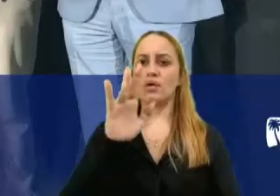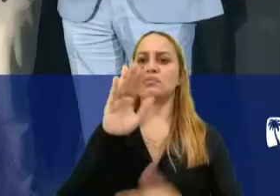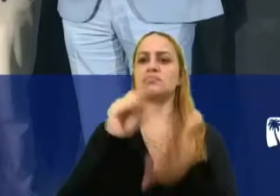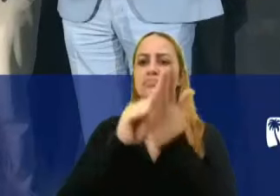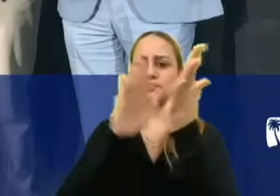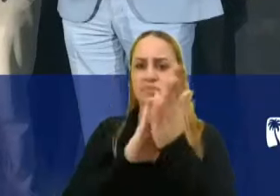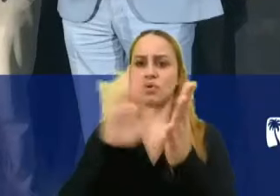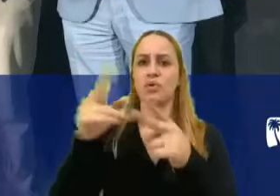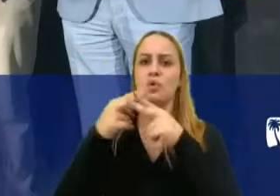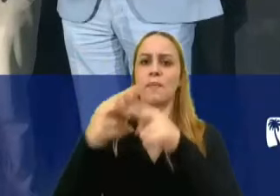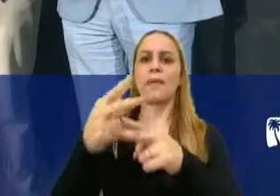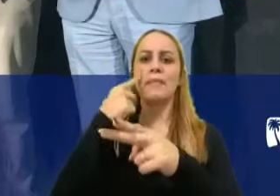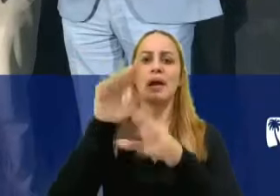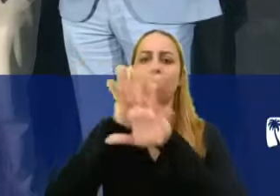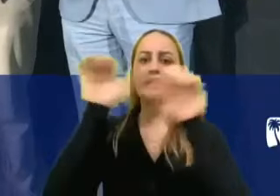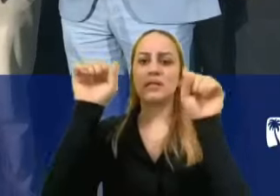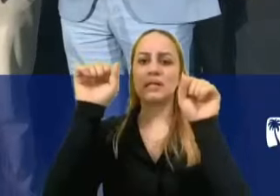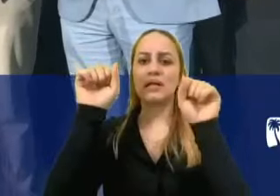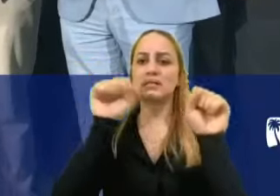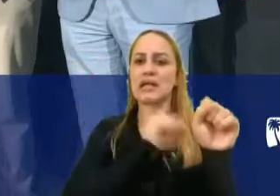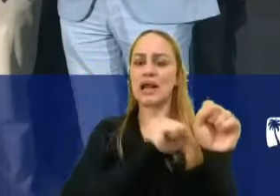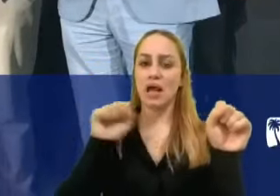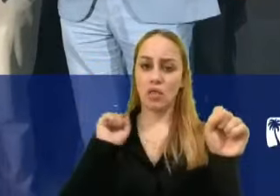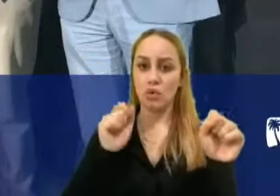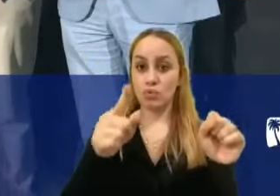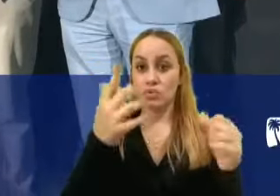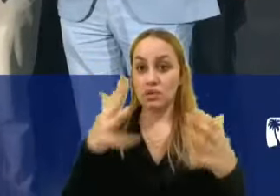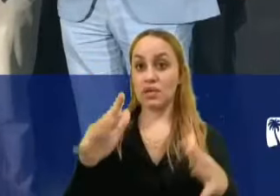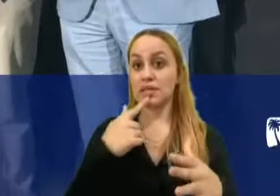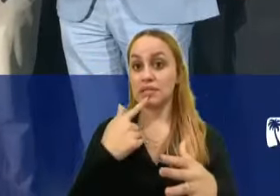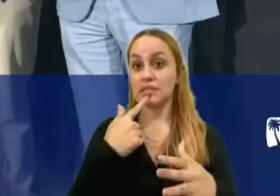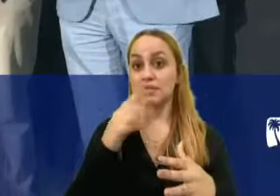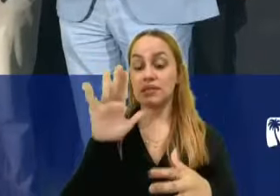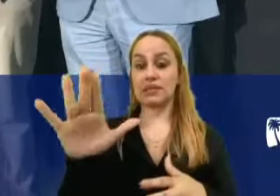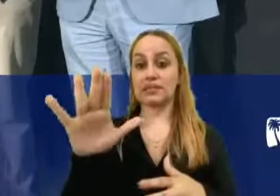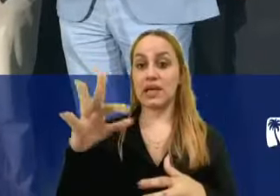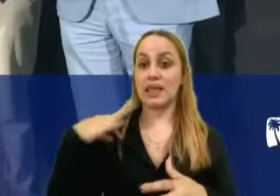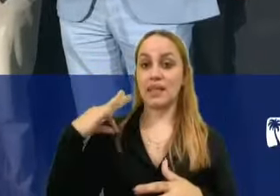de opinión quiere hacerlo aquí o quiere hacerlo en